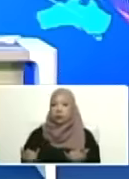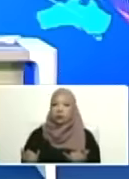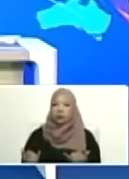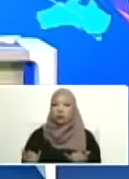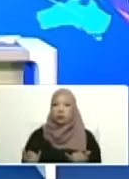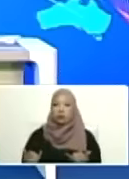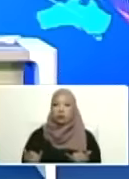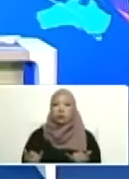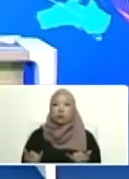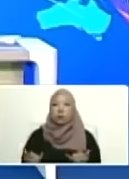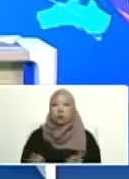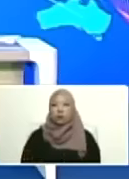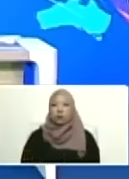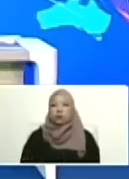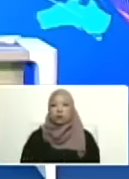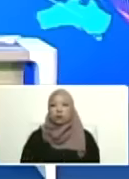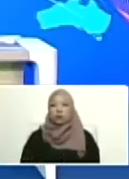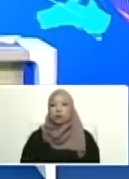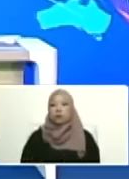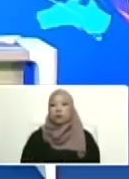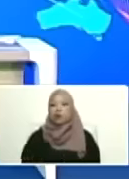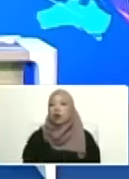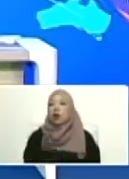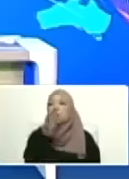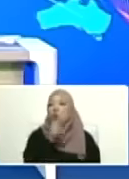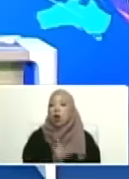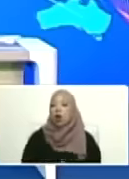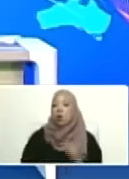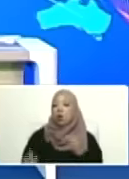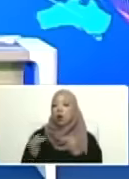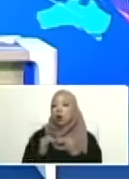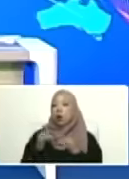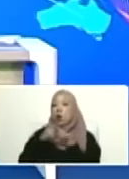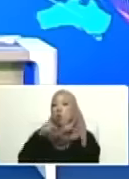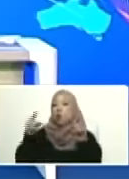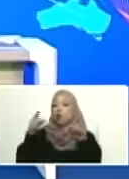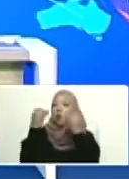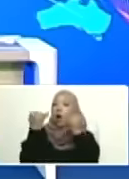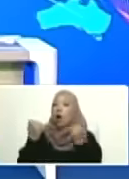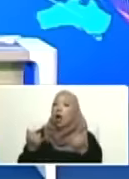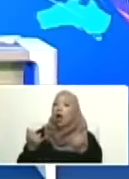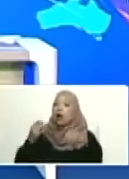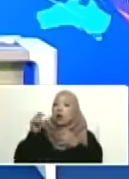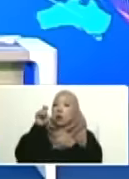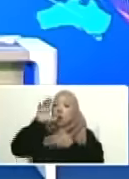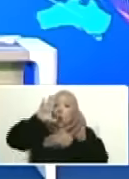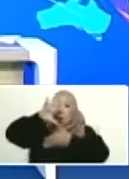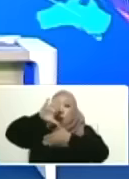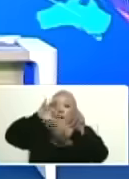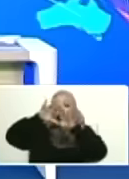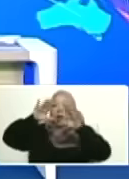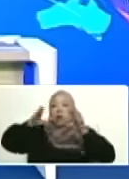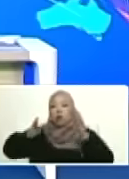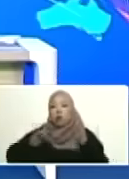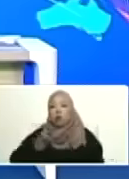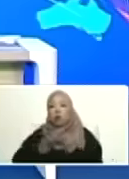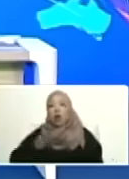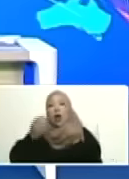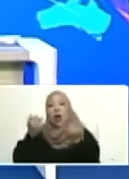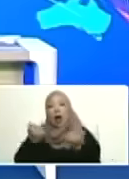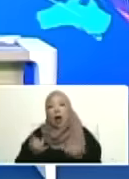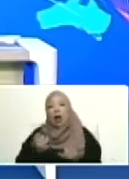las fórmulas desiguales en otros continentes, en otros lugares del mundo, ya